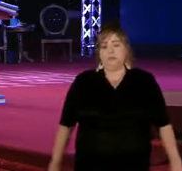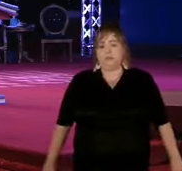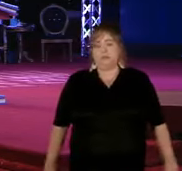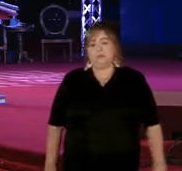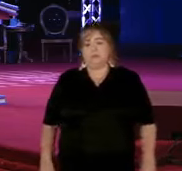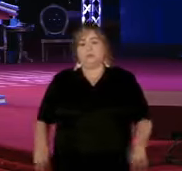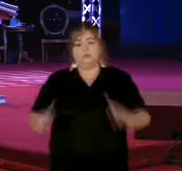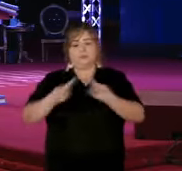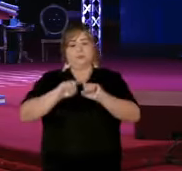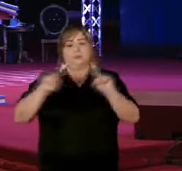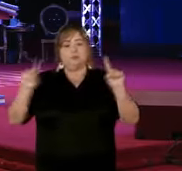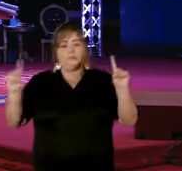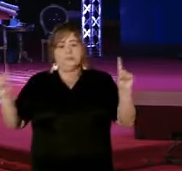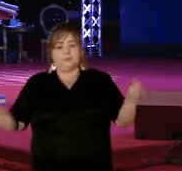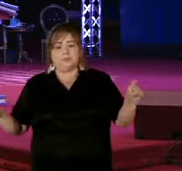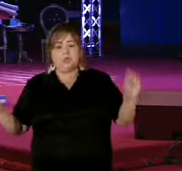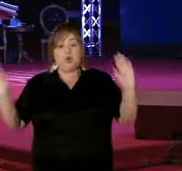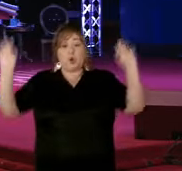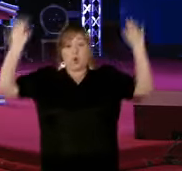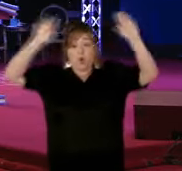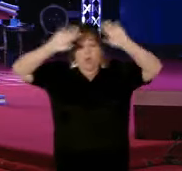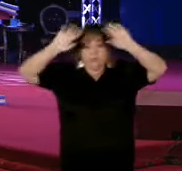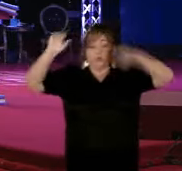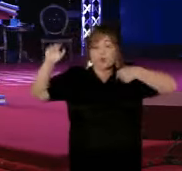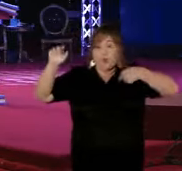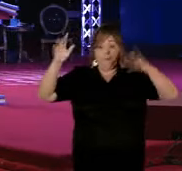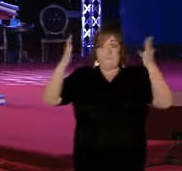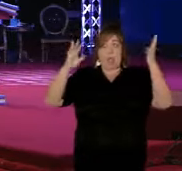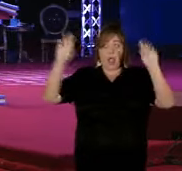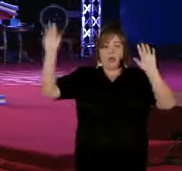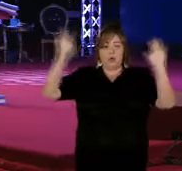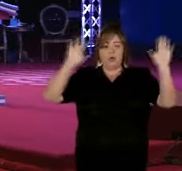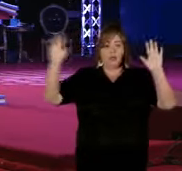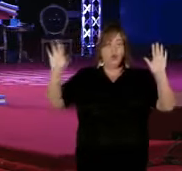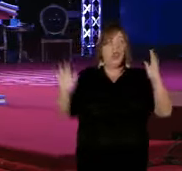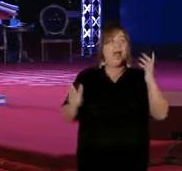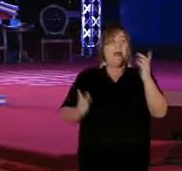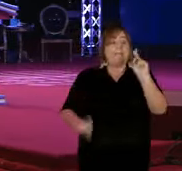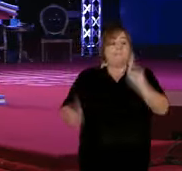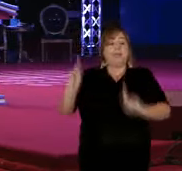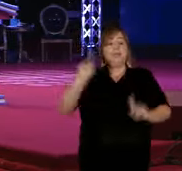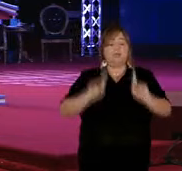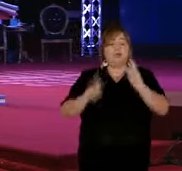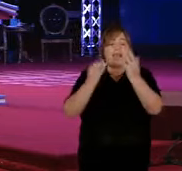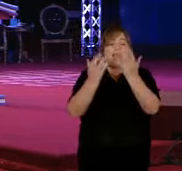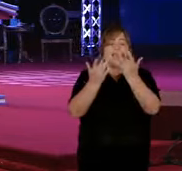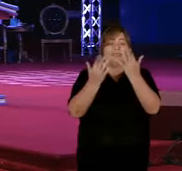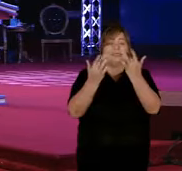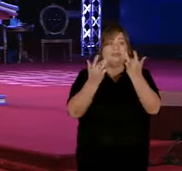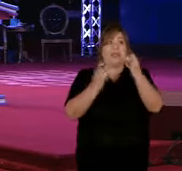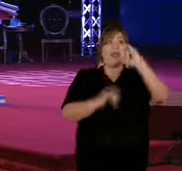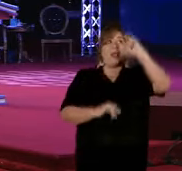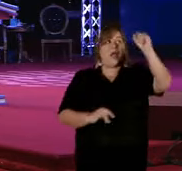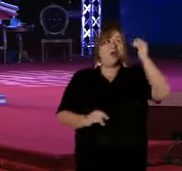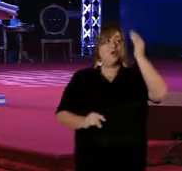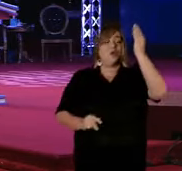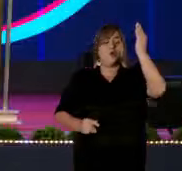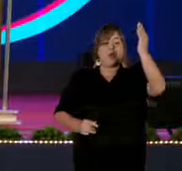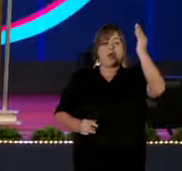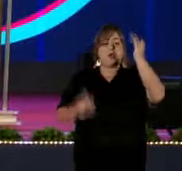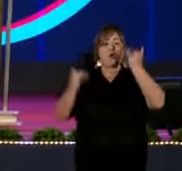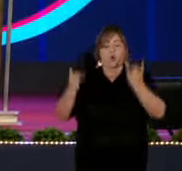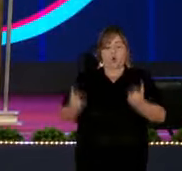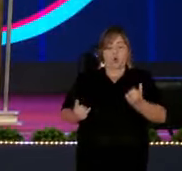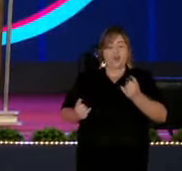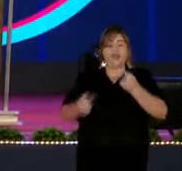creo que leyendo esto levantamos nuestras manos arriba, ¿verdad? Pero los que esperan a Jehová. Y yo declaro en el